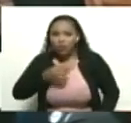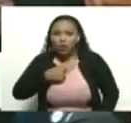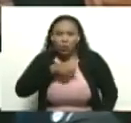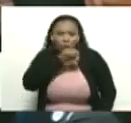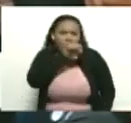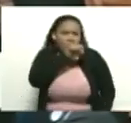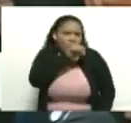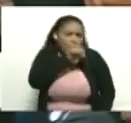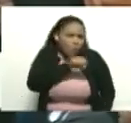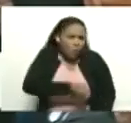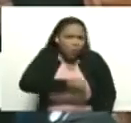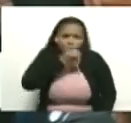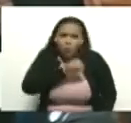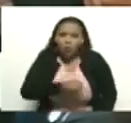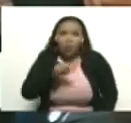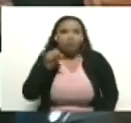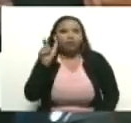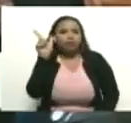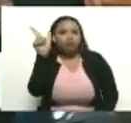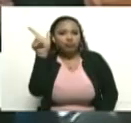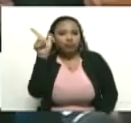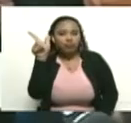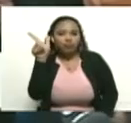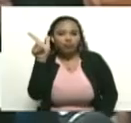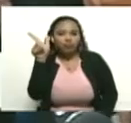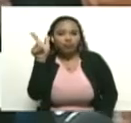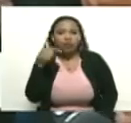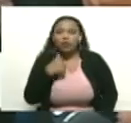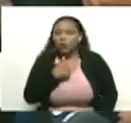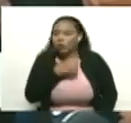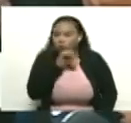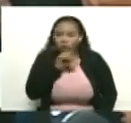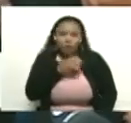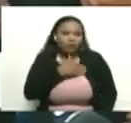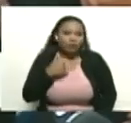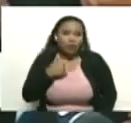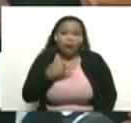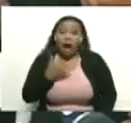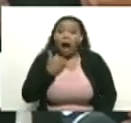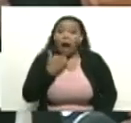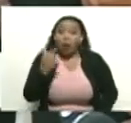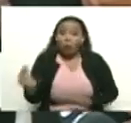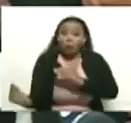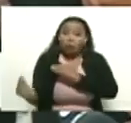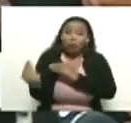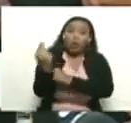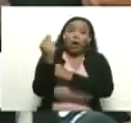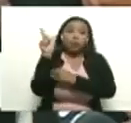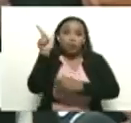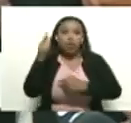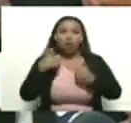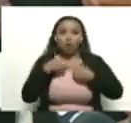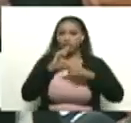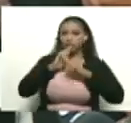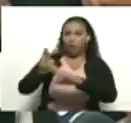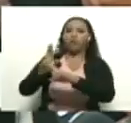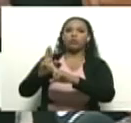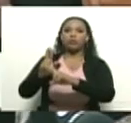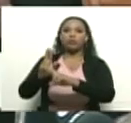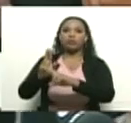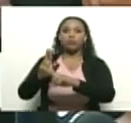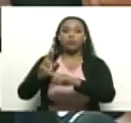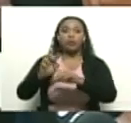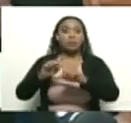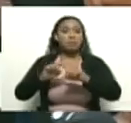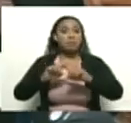Partido Socialista Unido de Venezuela. Quiero al partido. Quien se meta con el PSUV, yo le voy a responder.